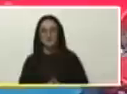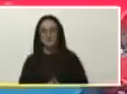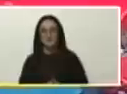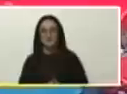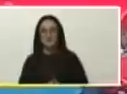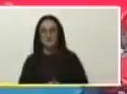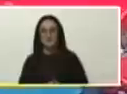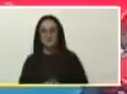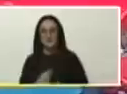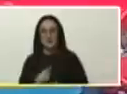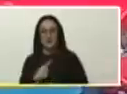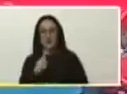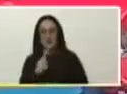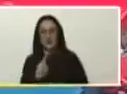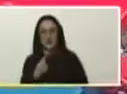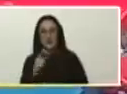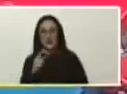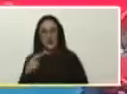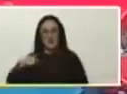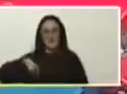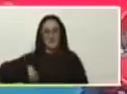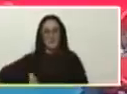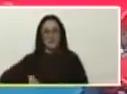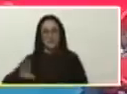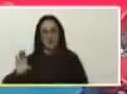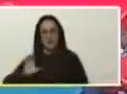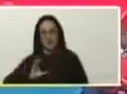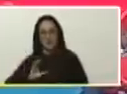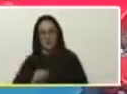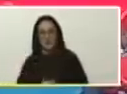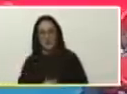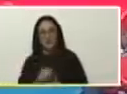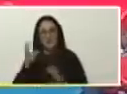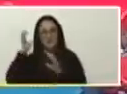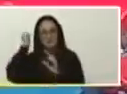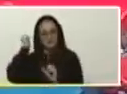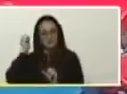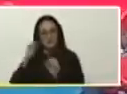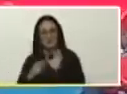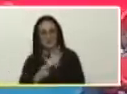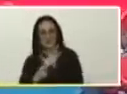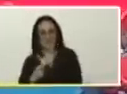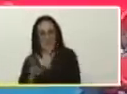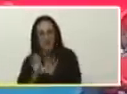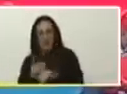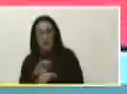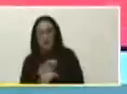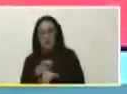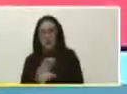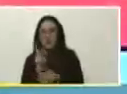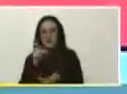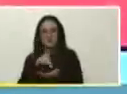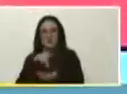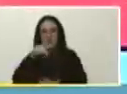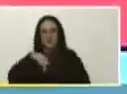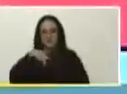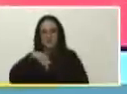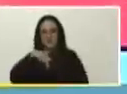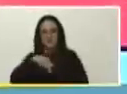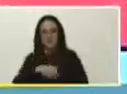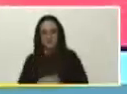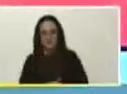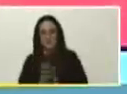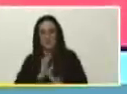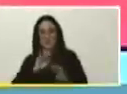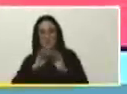Se lo he dicho a inversionistas, a diplomáticos, a representantes de gobiernos que han venido